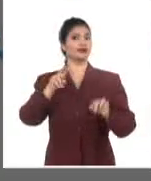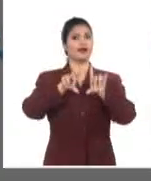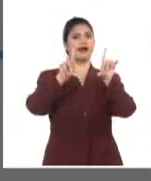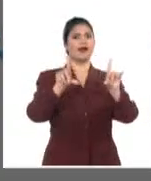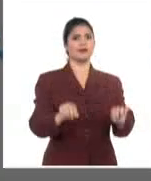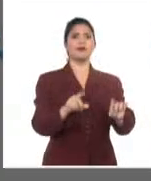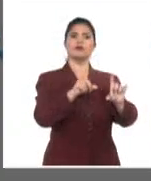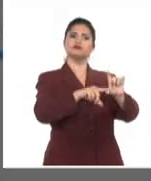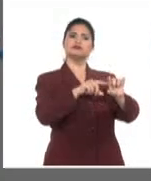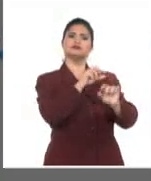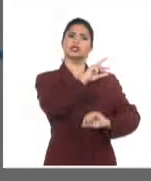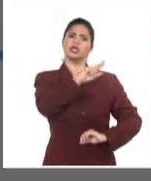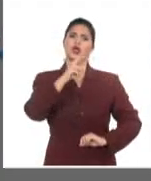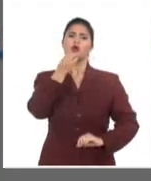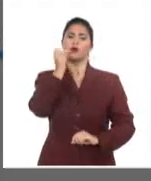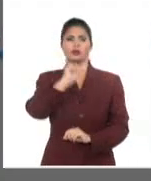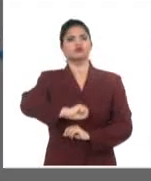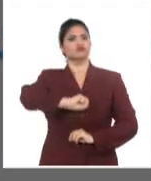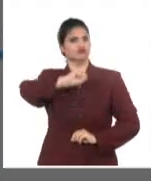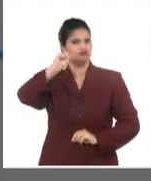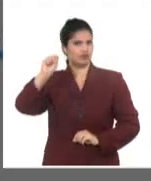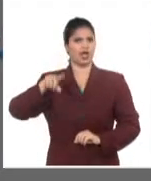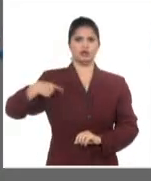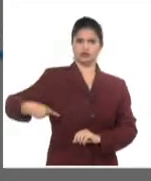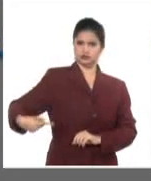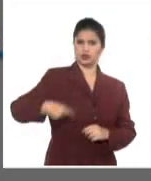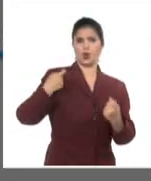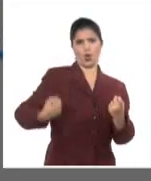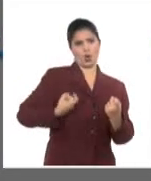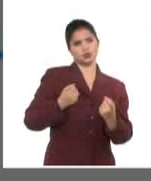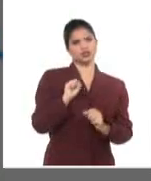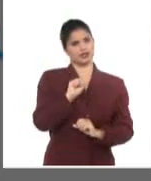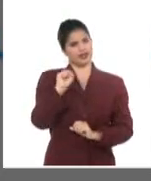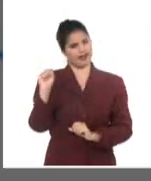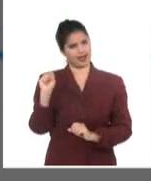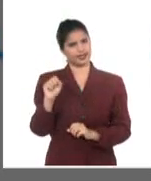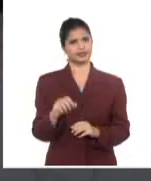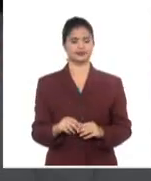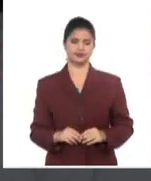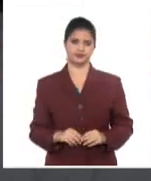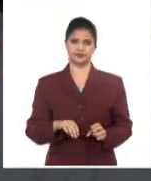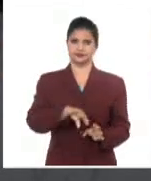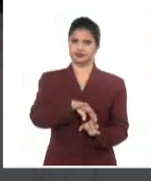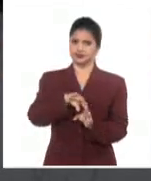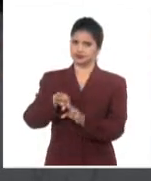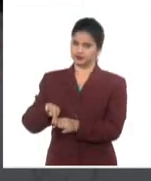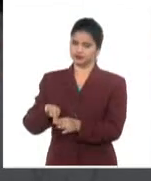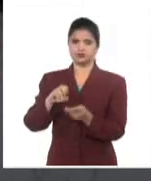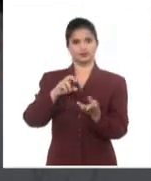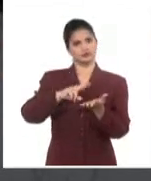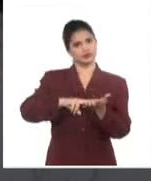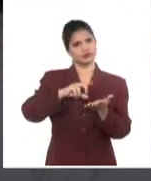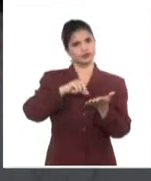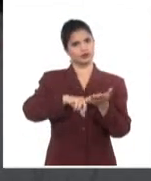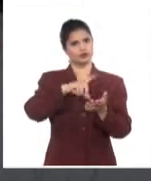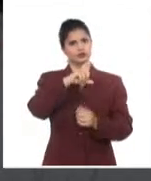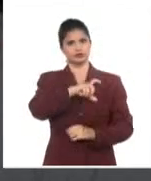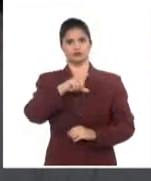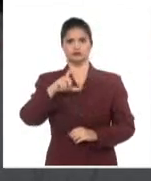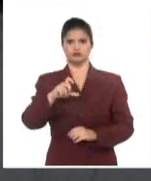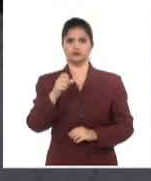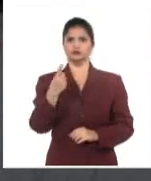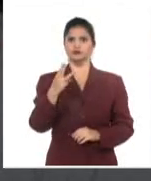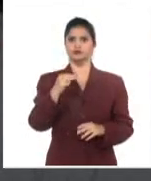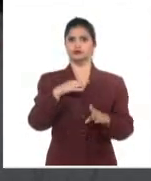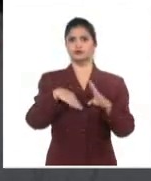más grandes hazañas y vencer cada desafío. Por su parte, el también miembro del Buró Político y primer ministro, Manuel Marrero Cruz,